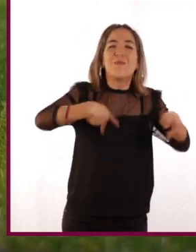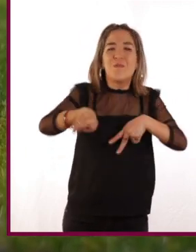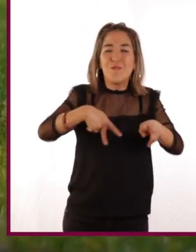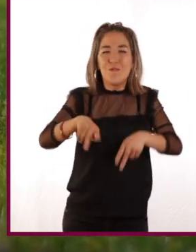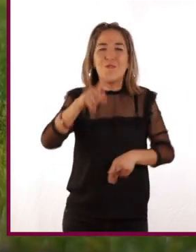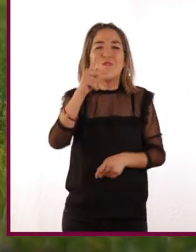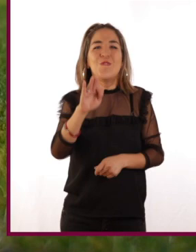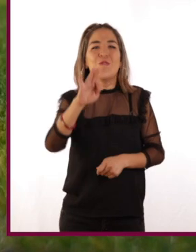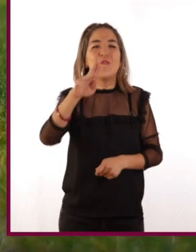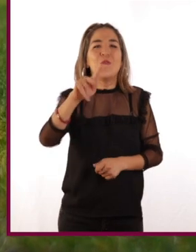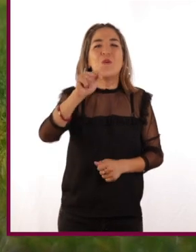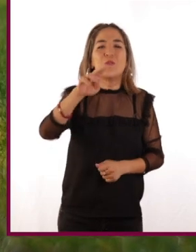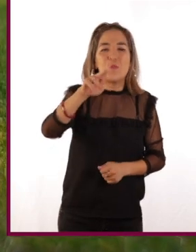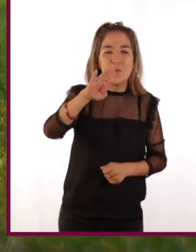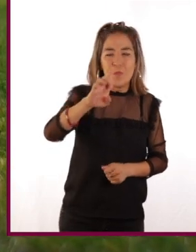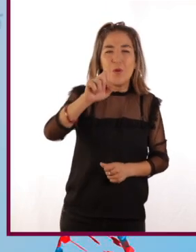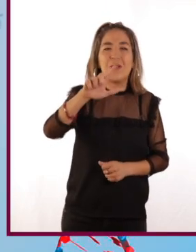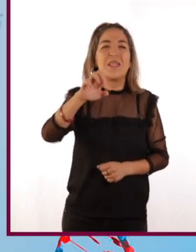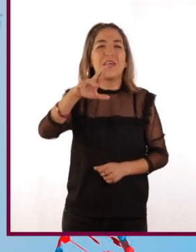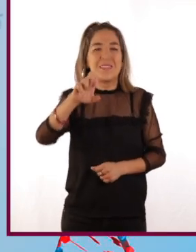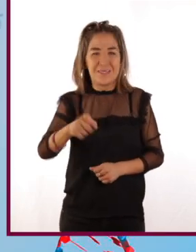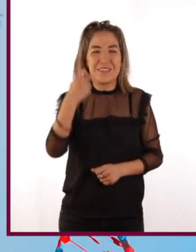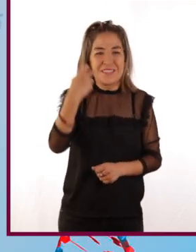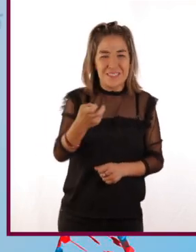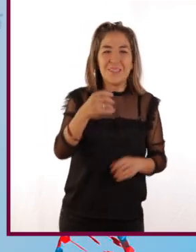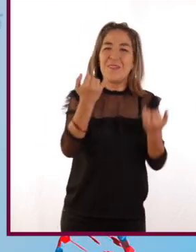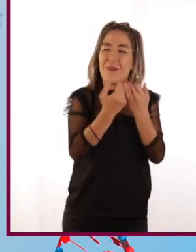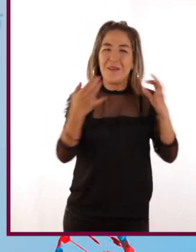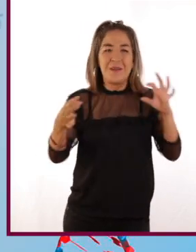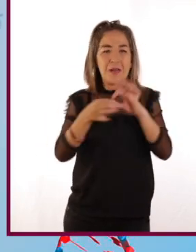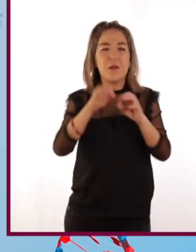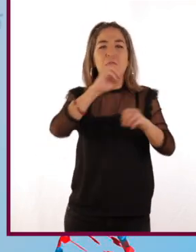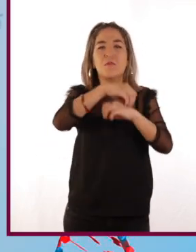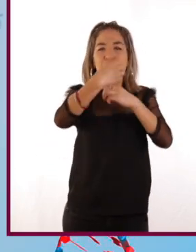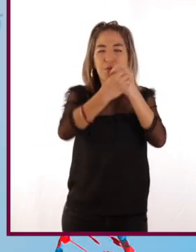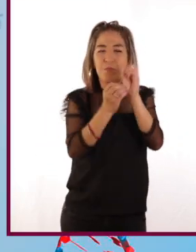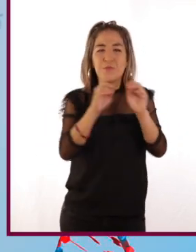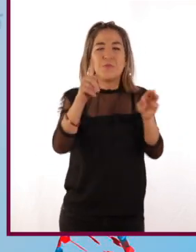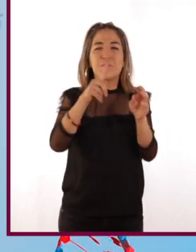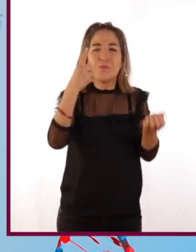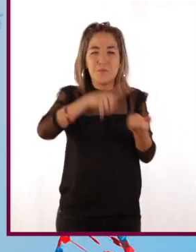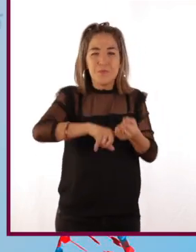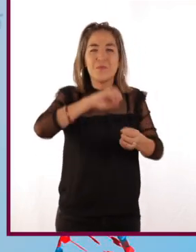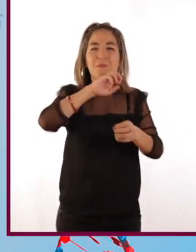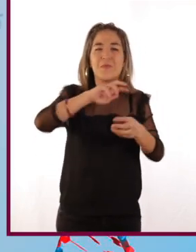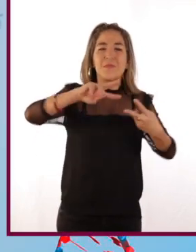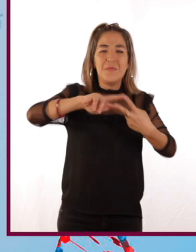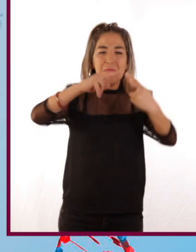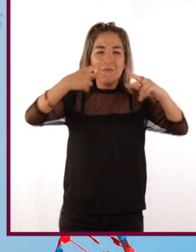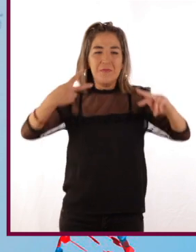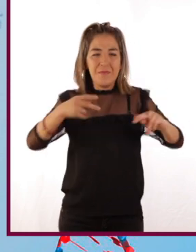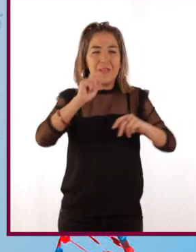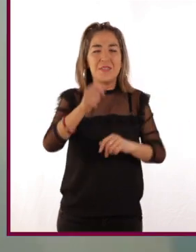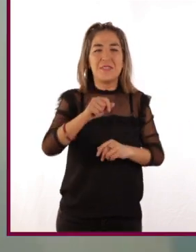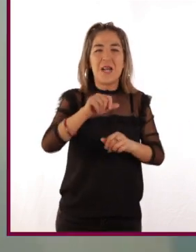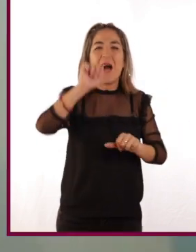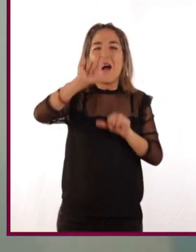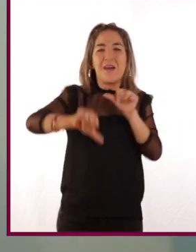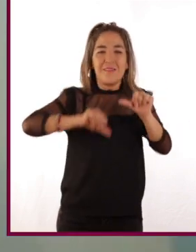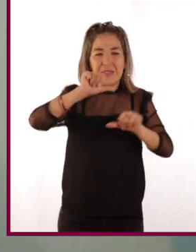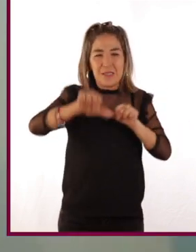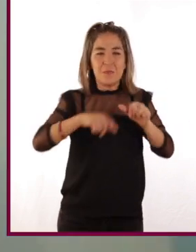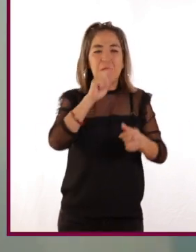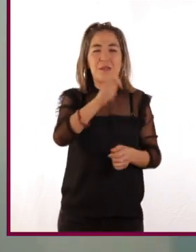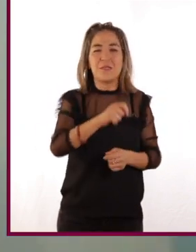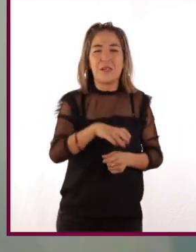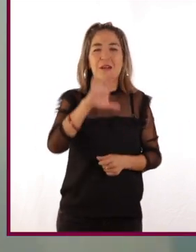o futbolenos en ocasiones se les ha llamado. Pero son estas moléculas de átomos de carbono que se unen.